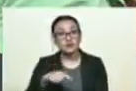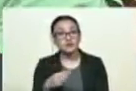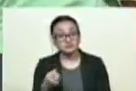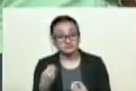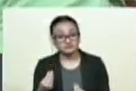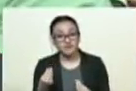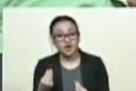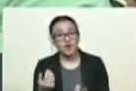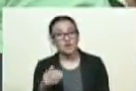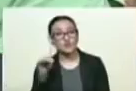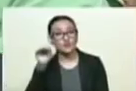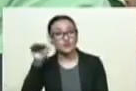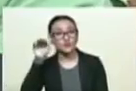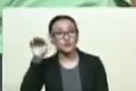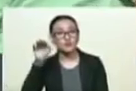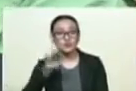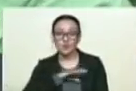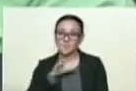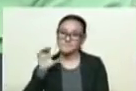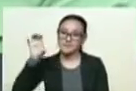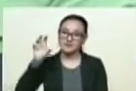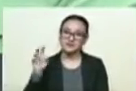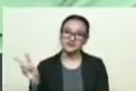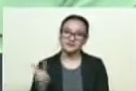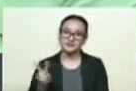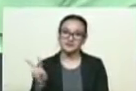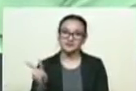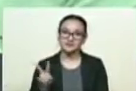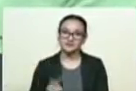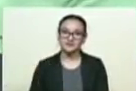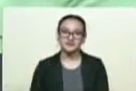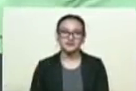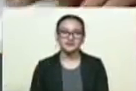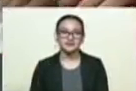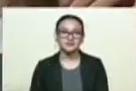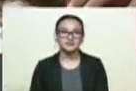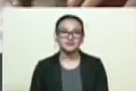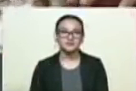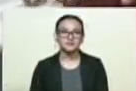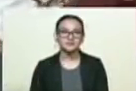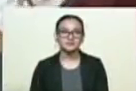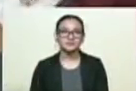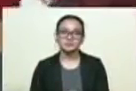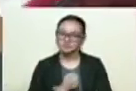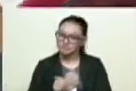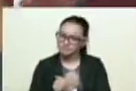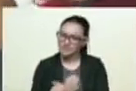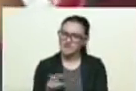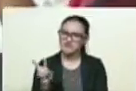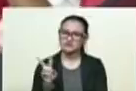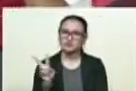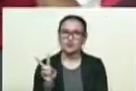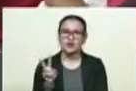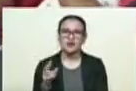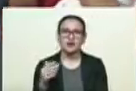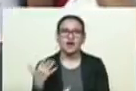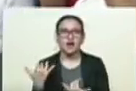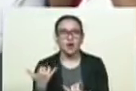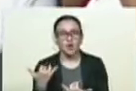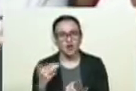garantía del futuro de la patria venezolana, de esta amada Venezuela que se levanta en el siglo XXI.